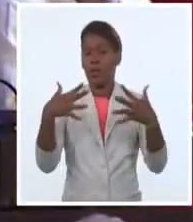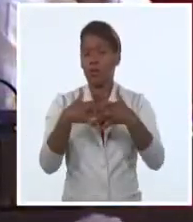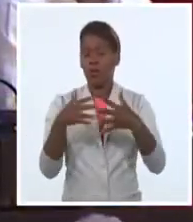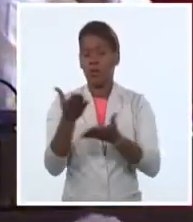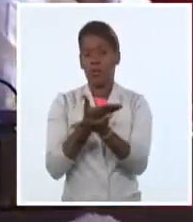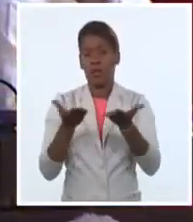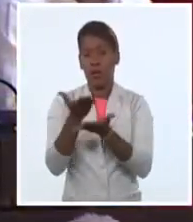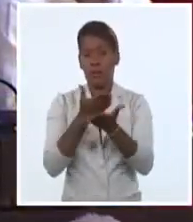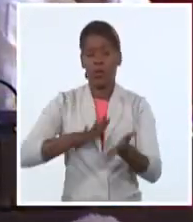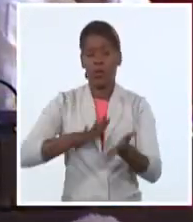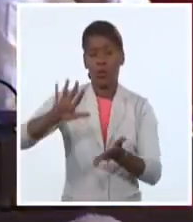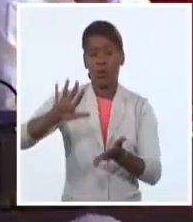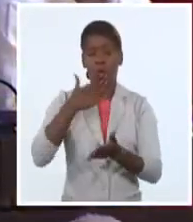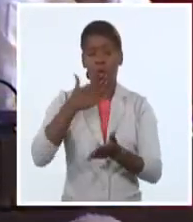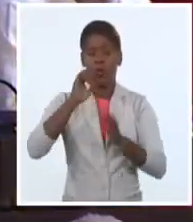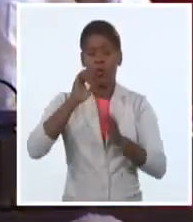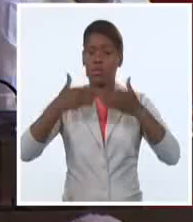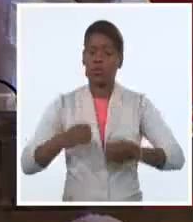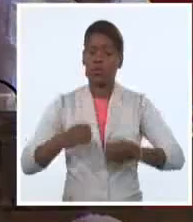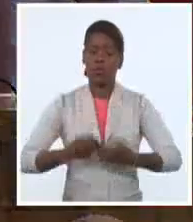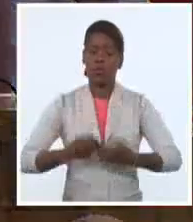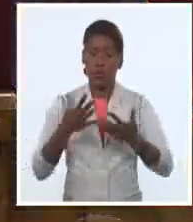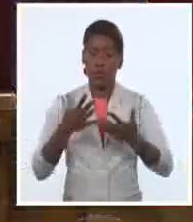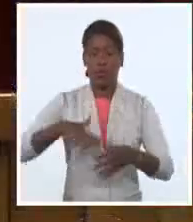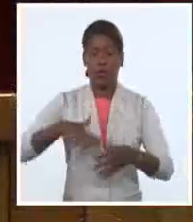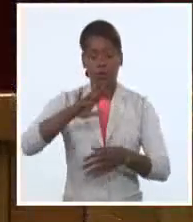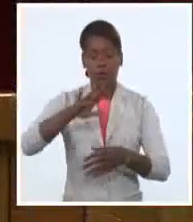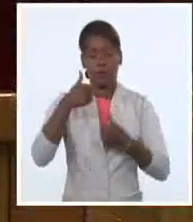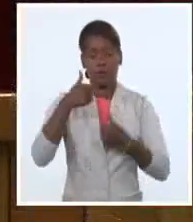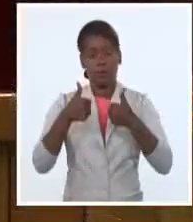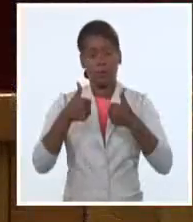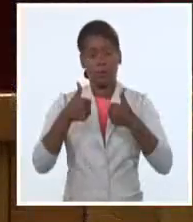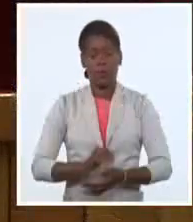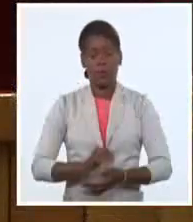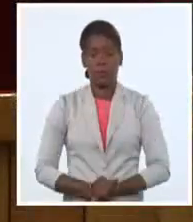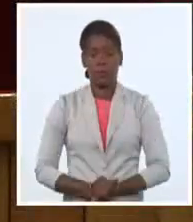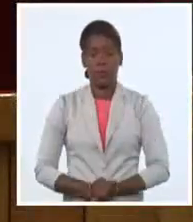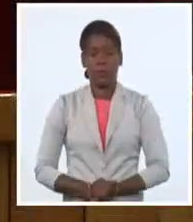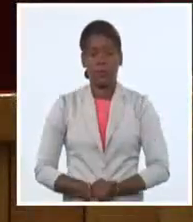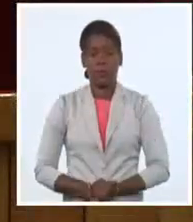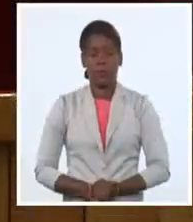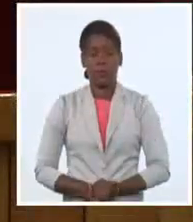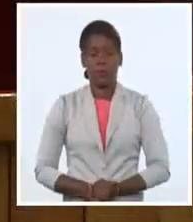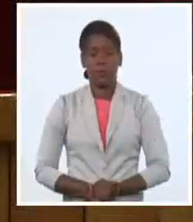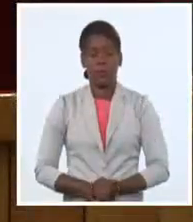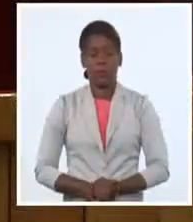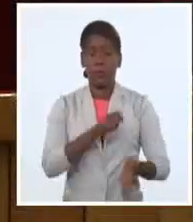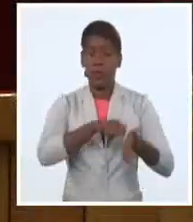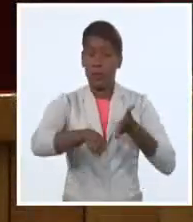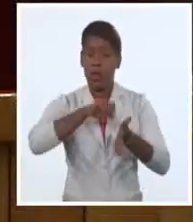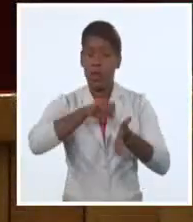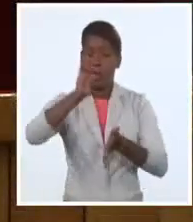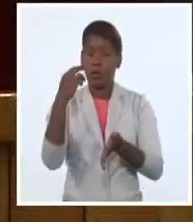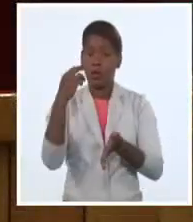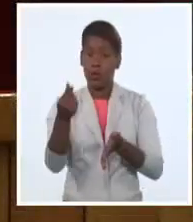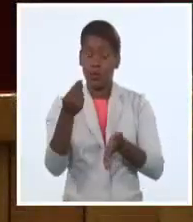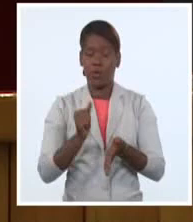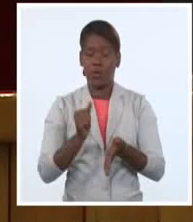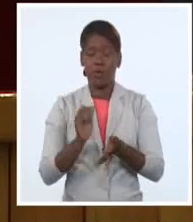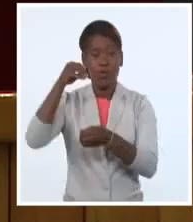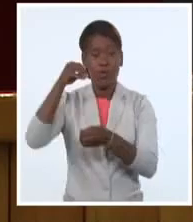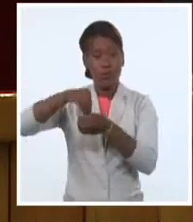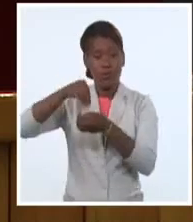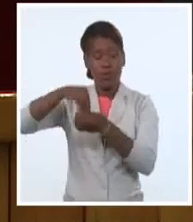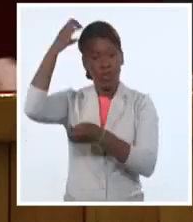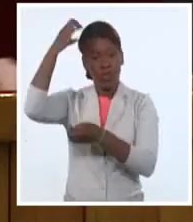el perfeccionamiento y diversificación de los actores económicos. El Plan de la Economía y el Presupuesto del Estado para